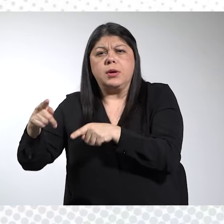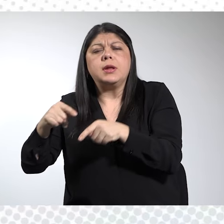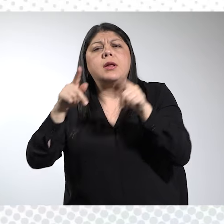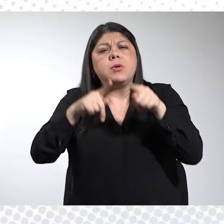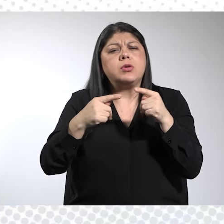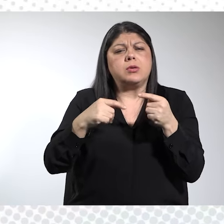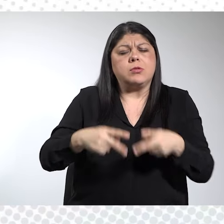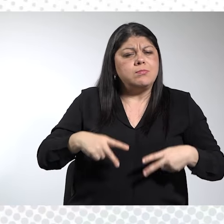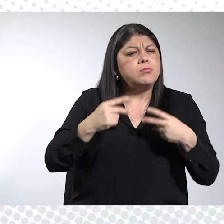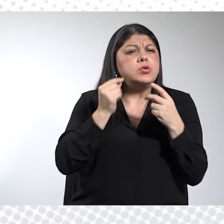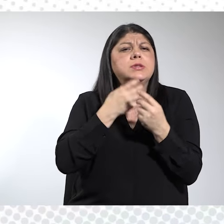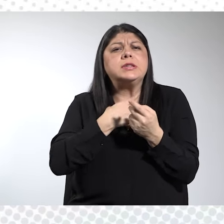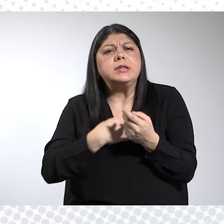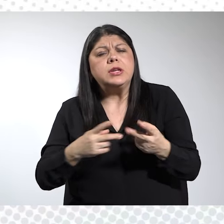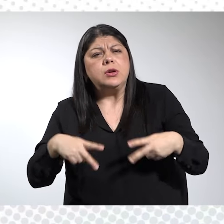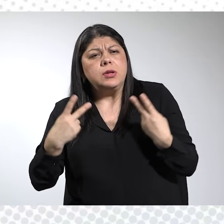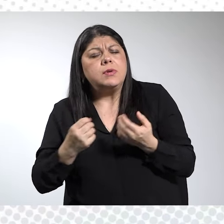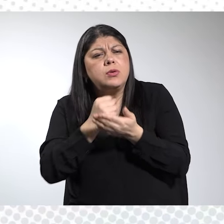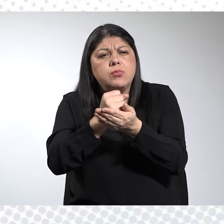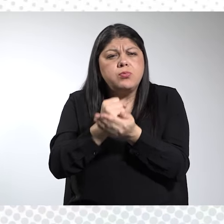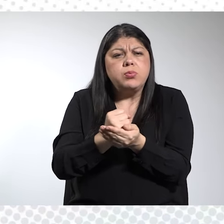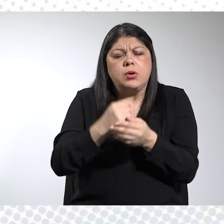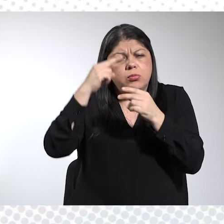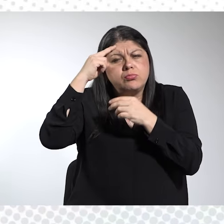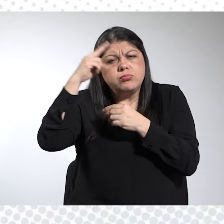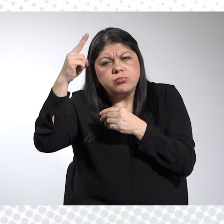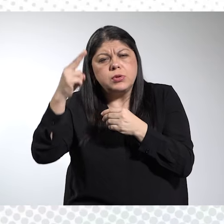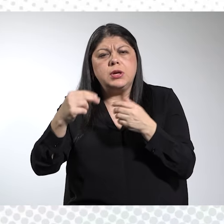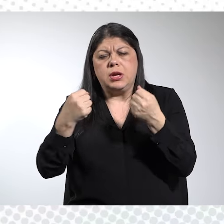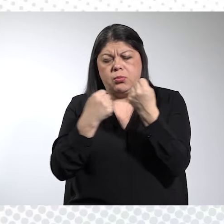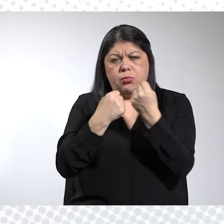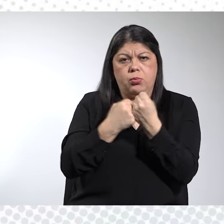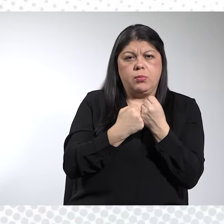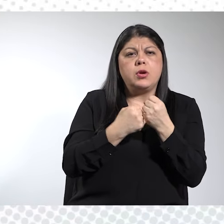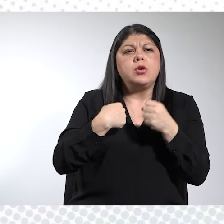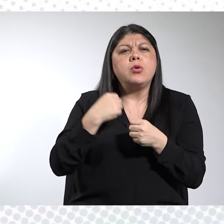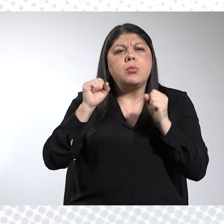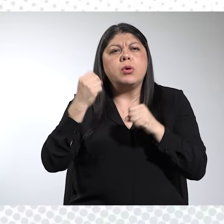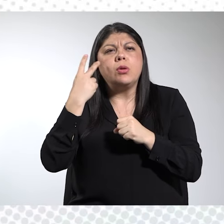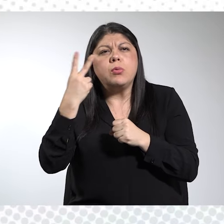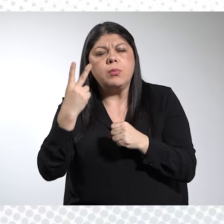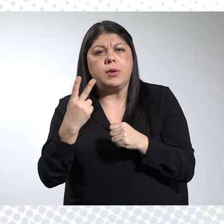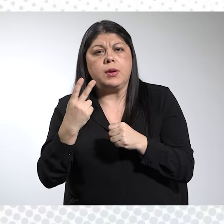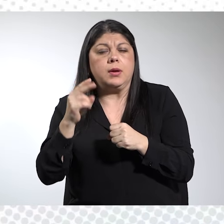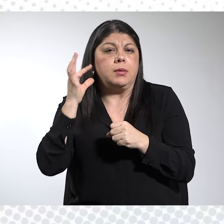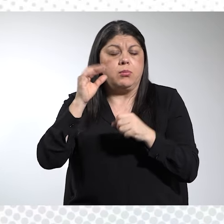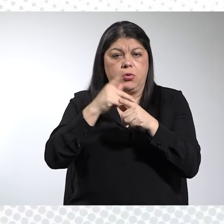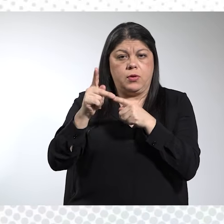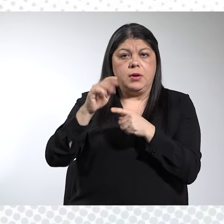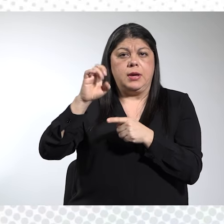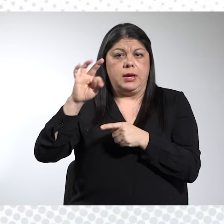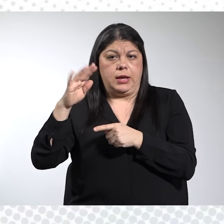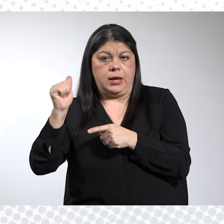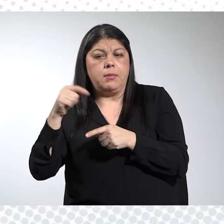tienen muchas ganas de vivir, muchas ganas de aportar, con grandes honores, con grandes respaldos y he podido ver a profesionales como doña